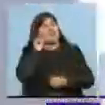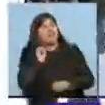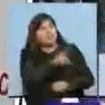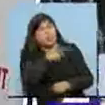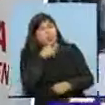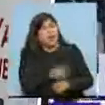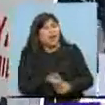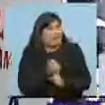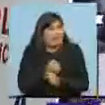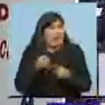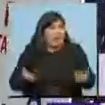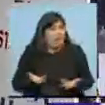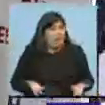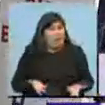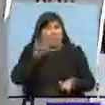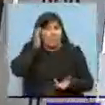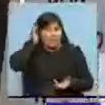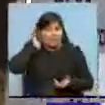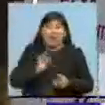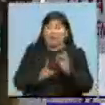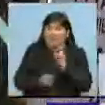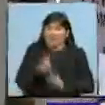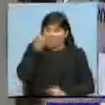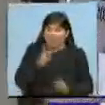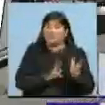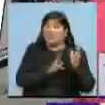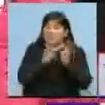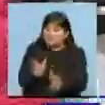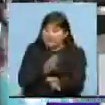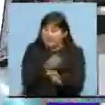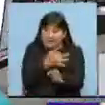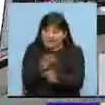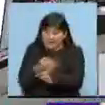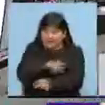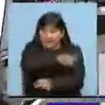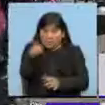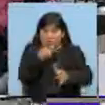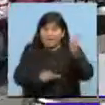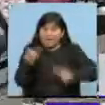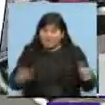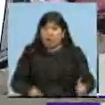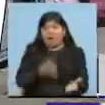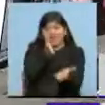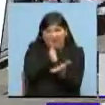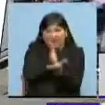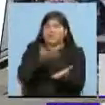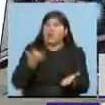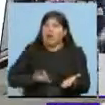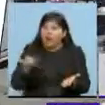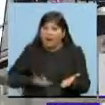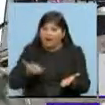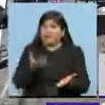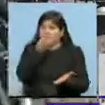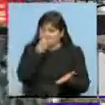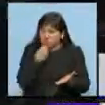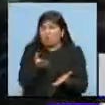principalmente una parte preventiva que es la educación de los consumidores respecto de sus derechos tratamos de empoderarnos y de darles las herramientas para que no